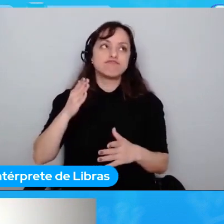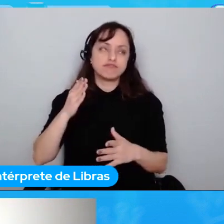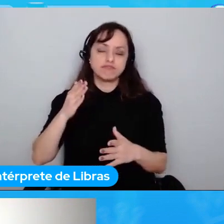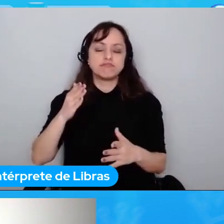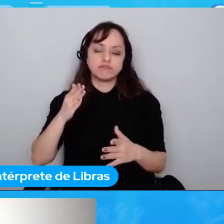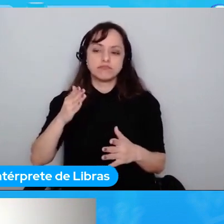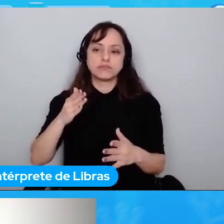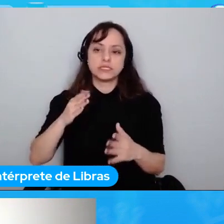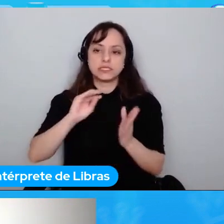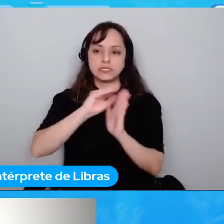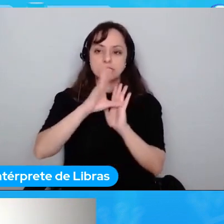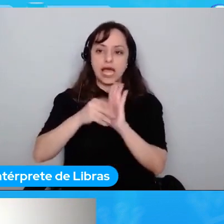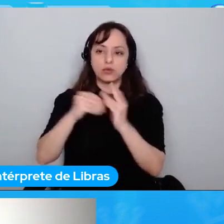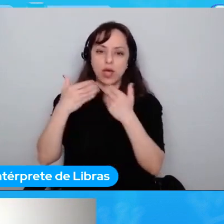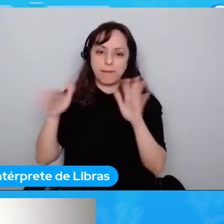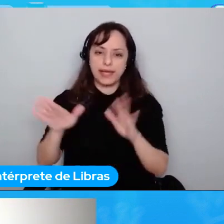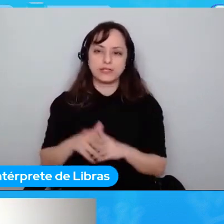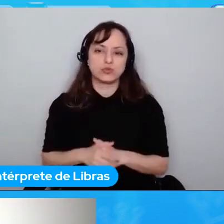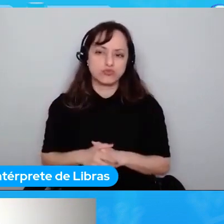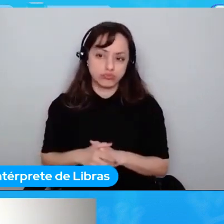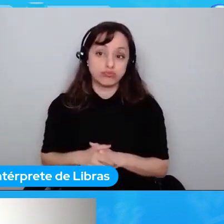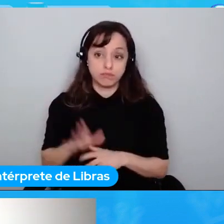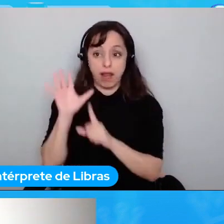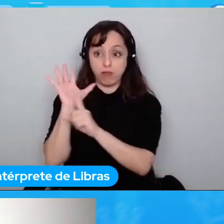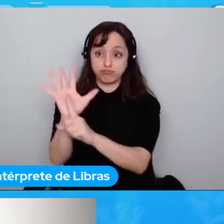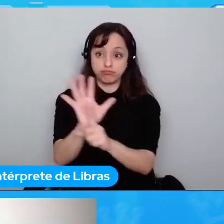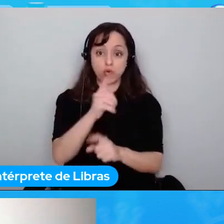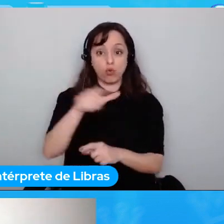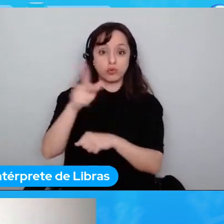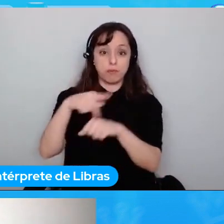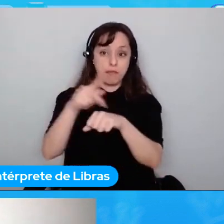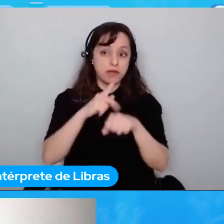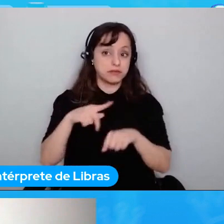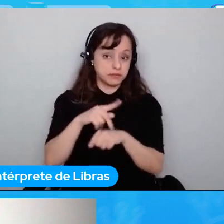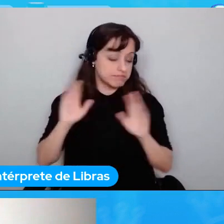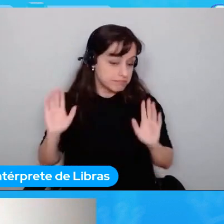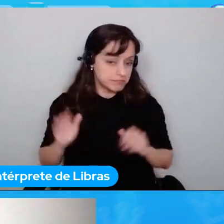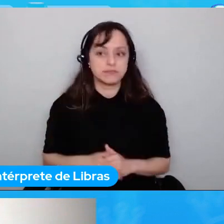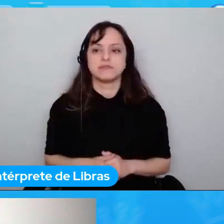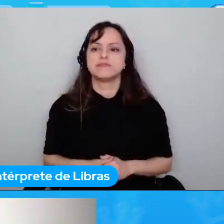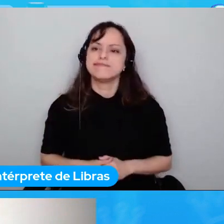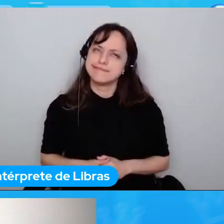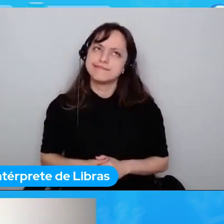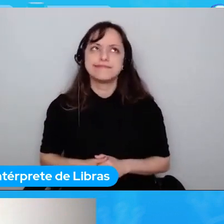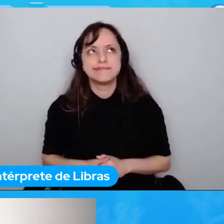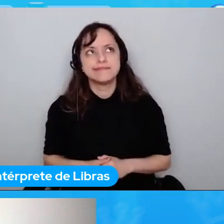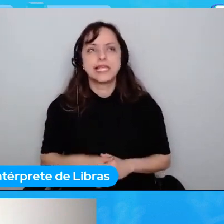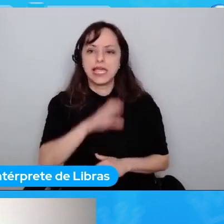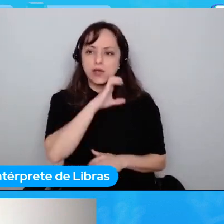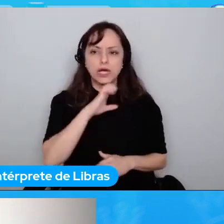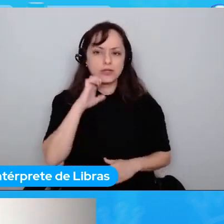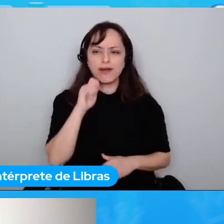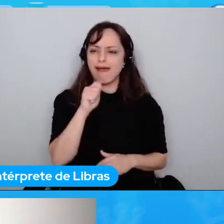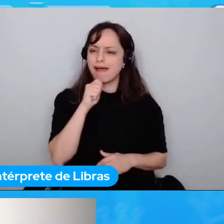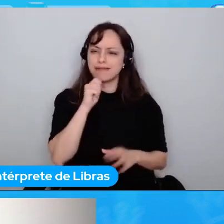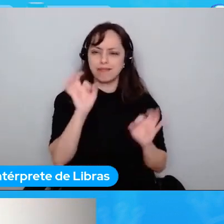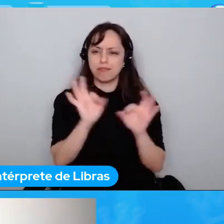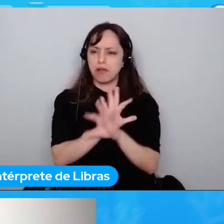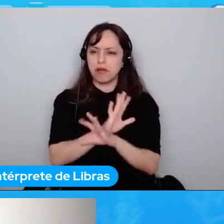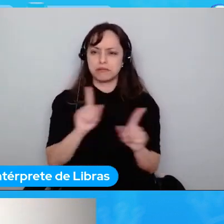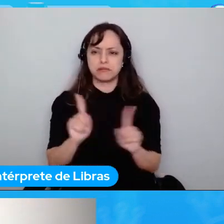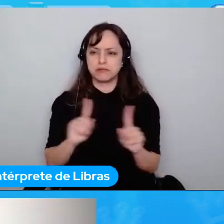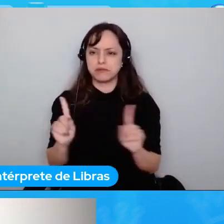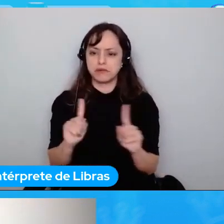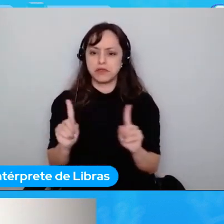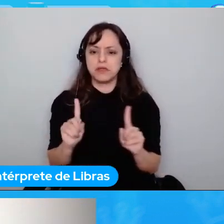gobiernos. Hay ejemplos. Todavía no tenemos muchos ejemplos en Ecuador. Yo creería que todavía no tenemos un caso de éxito en Ecuador de